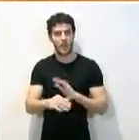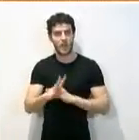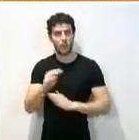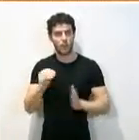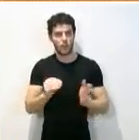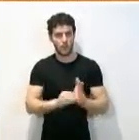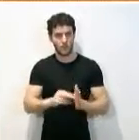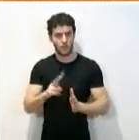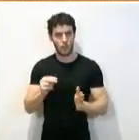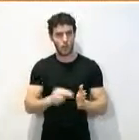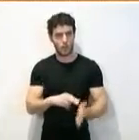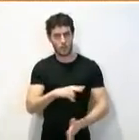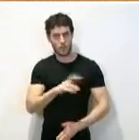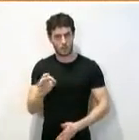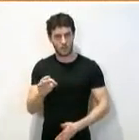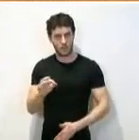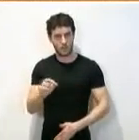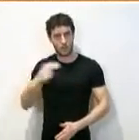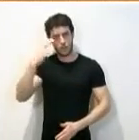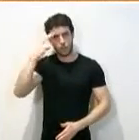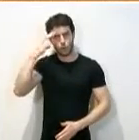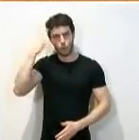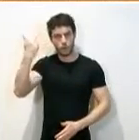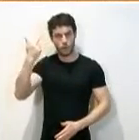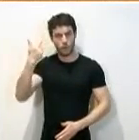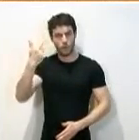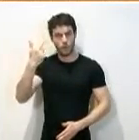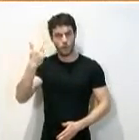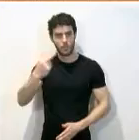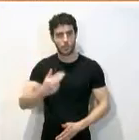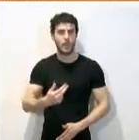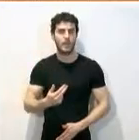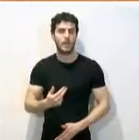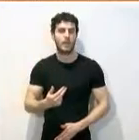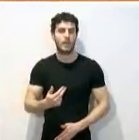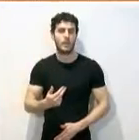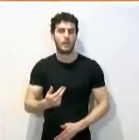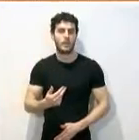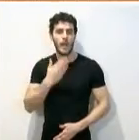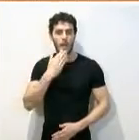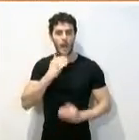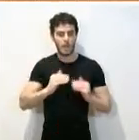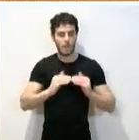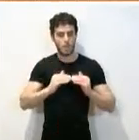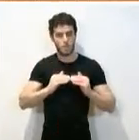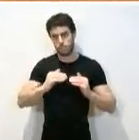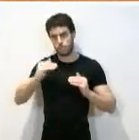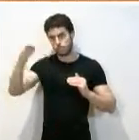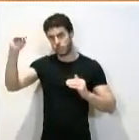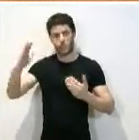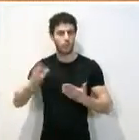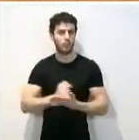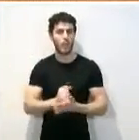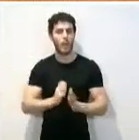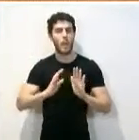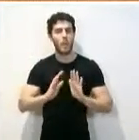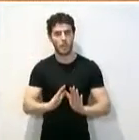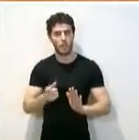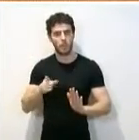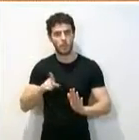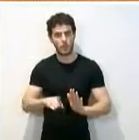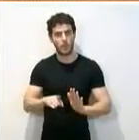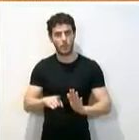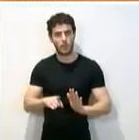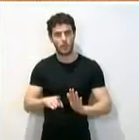En 2020, el suicidio creció en casi todas las franjas de edad, pero lo que más le llama la atención es la tendencia al